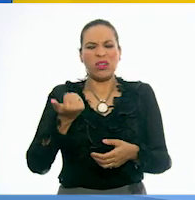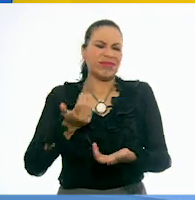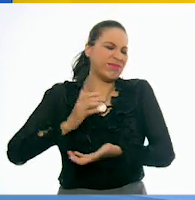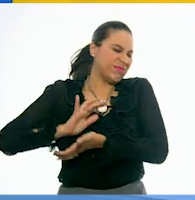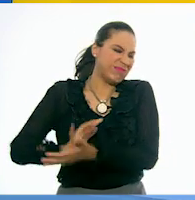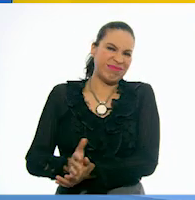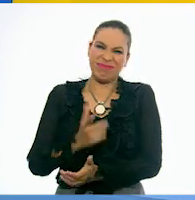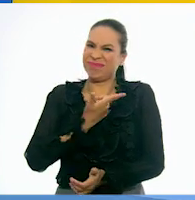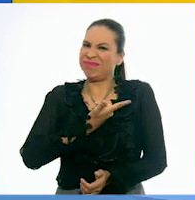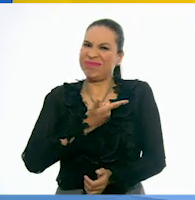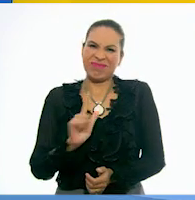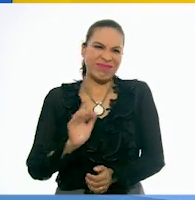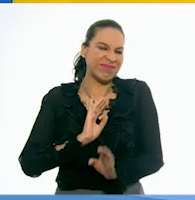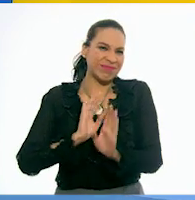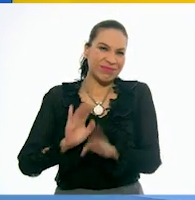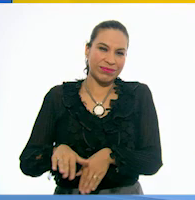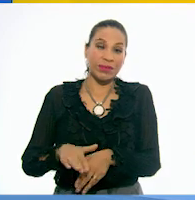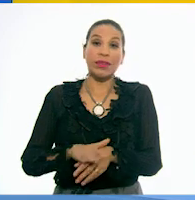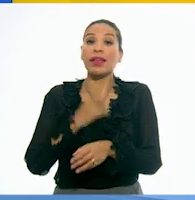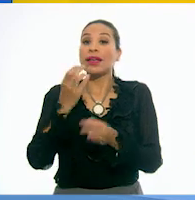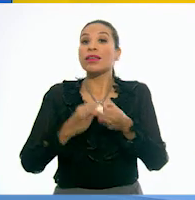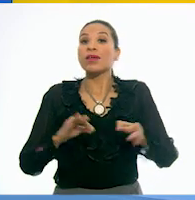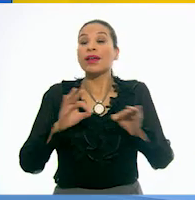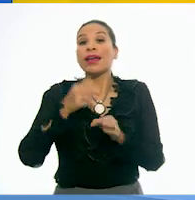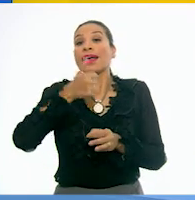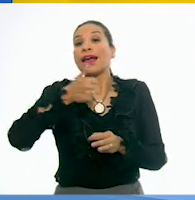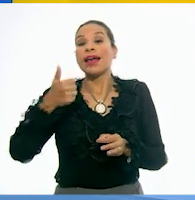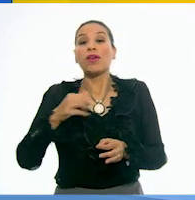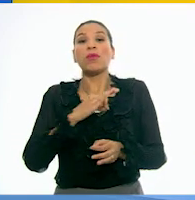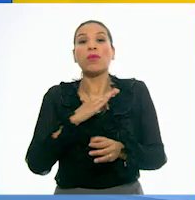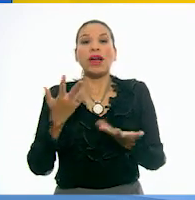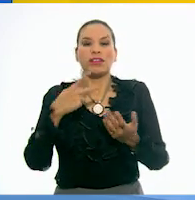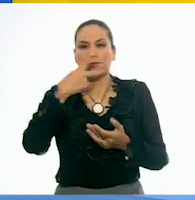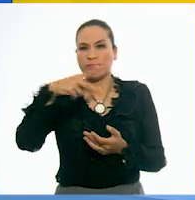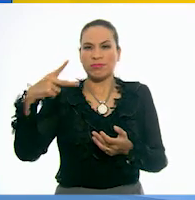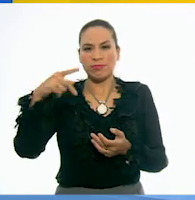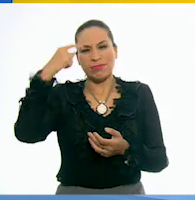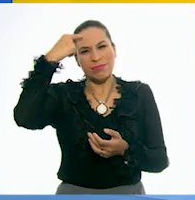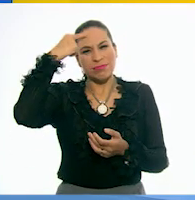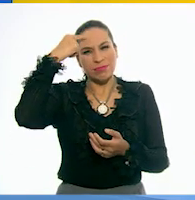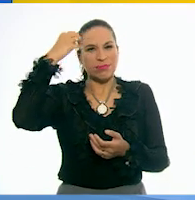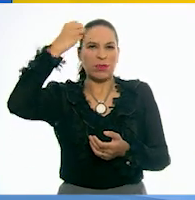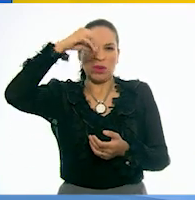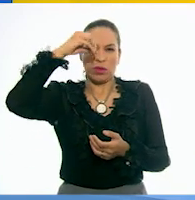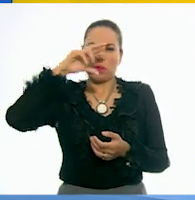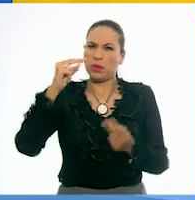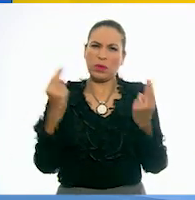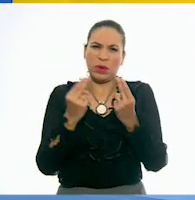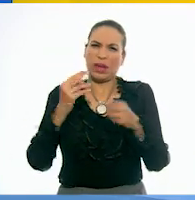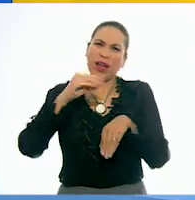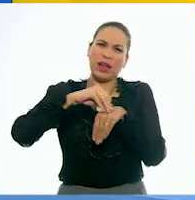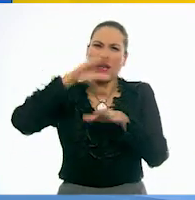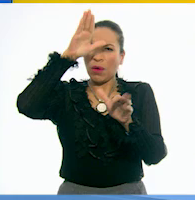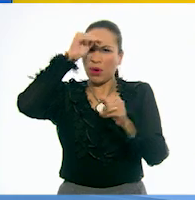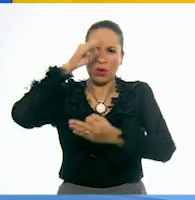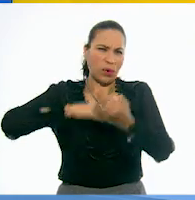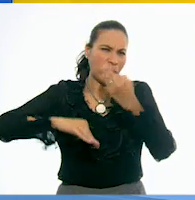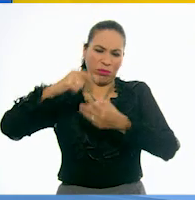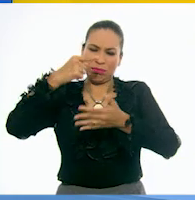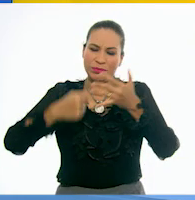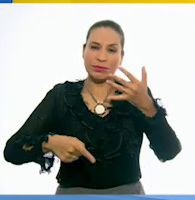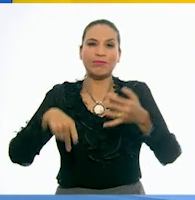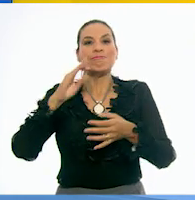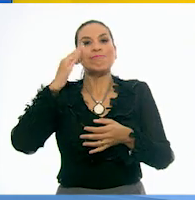lo desprecian. Lo importante aquí es que cada quien pueda formarse su propia opinión. No es necesario que estemos de acuerdo en todo, sino que